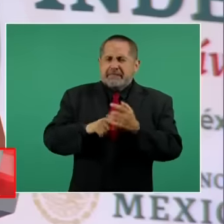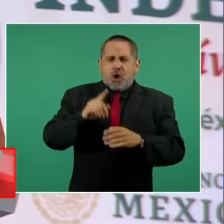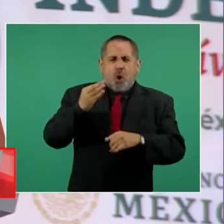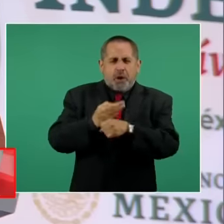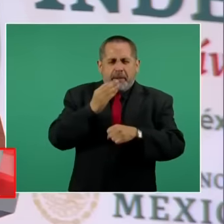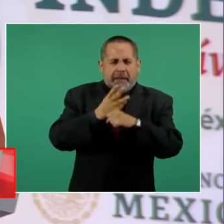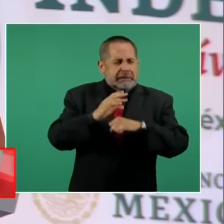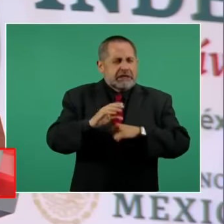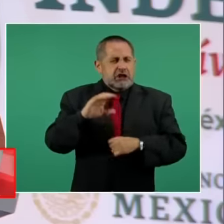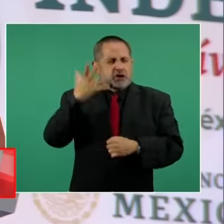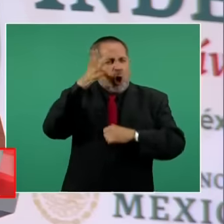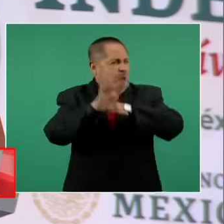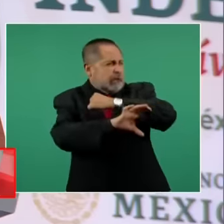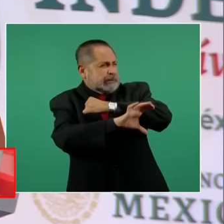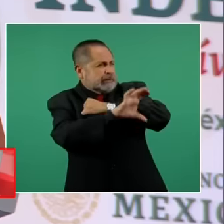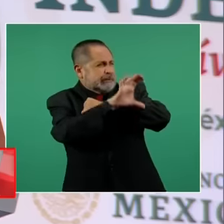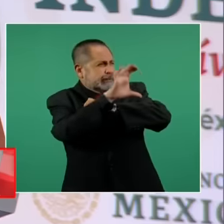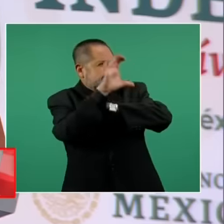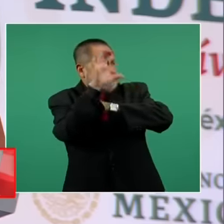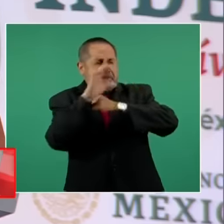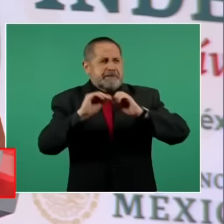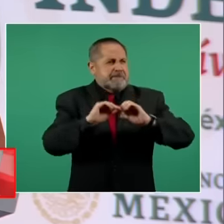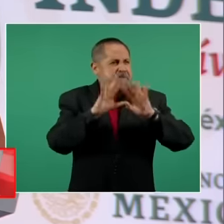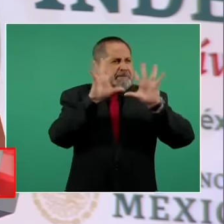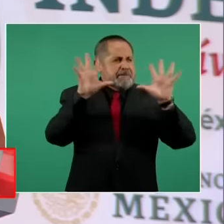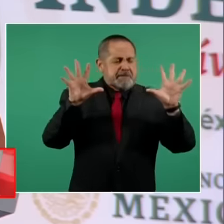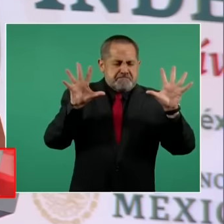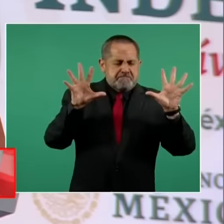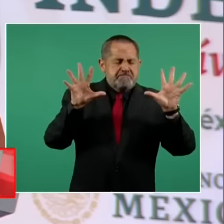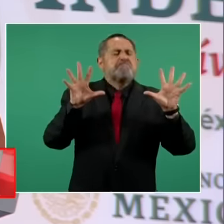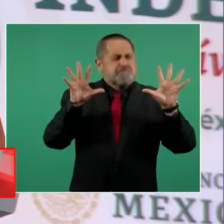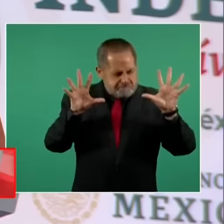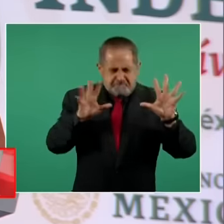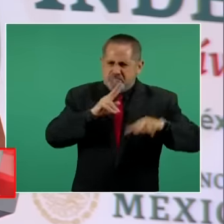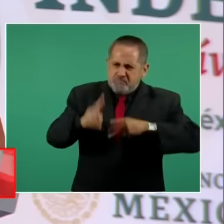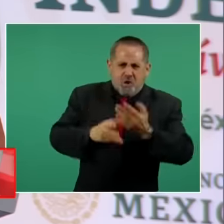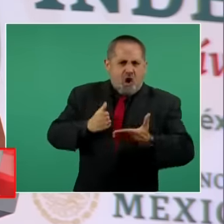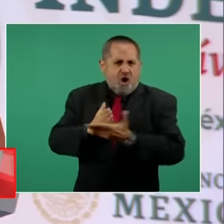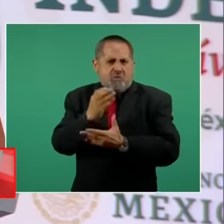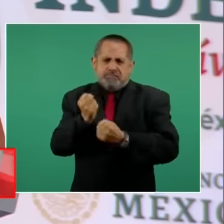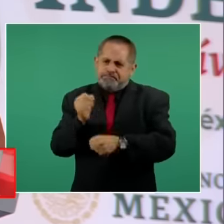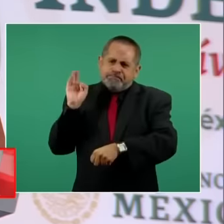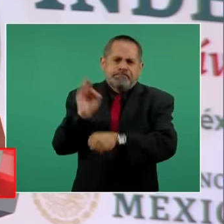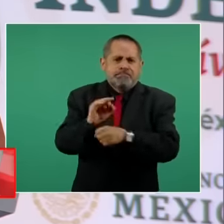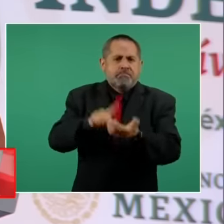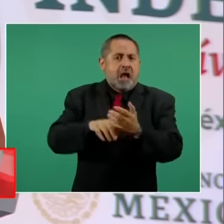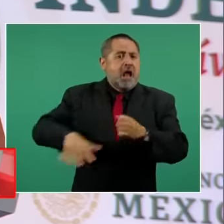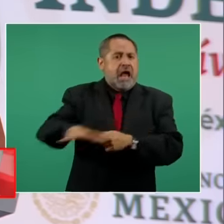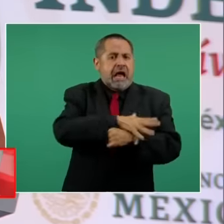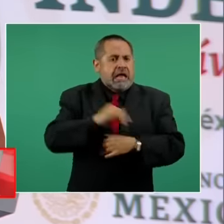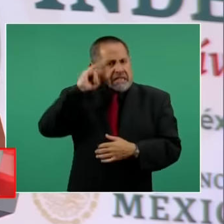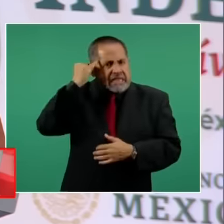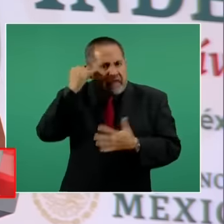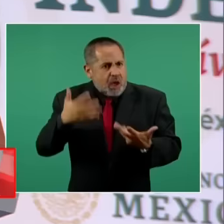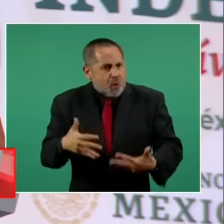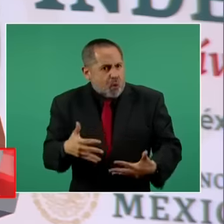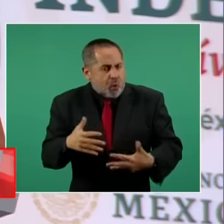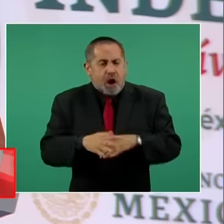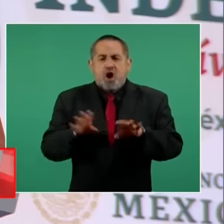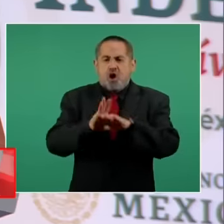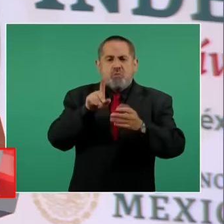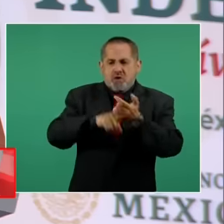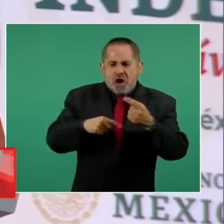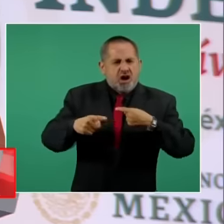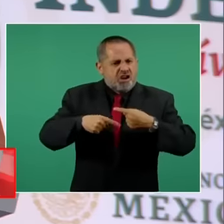por entre las moreras las chozas de adobe de la pobre indiada. Y nunca, aunque velado 100 veces por la sangre,